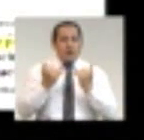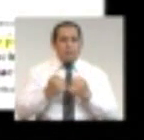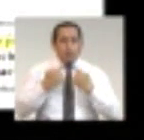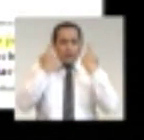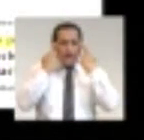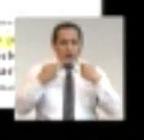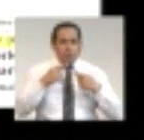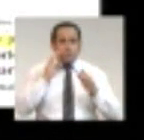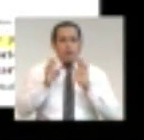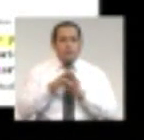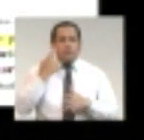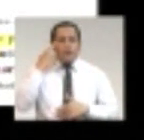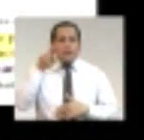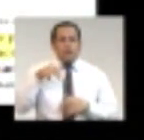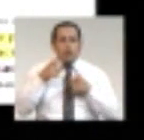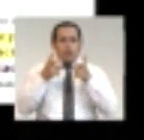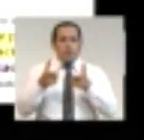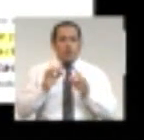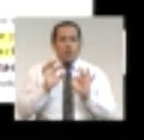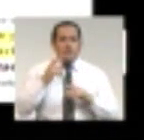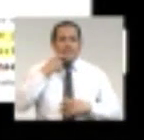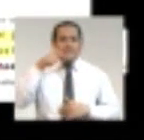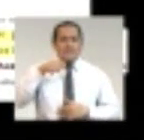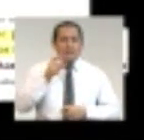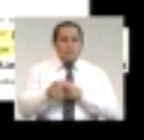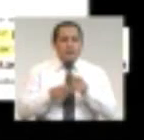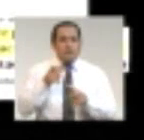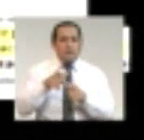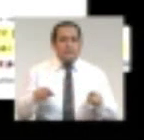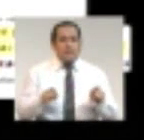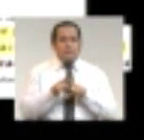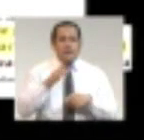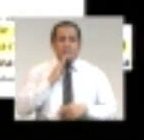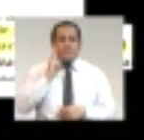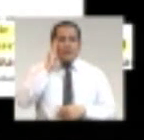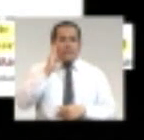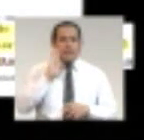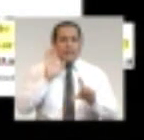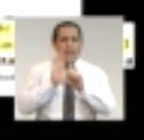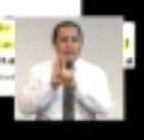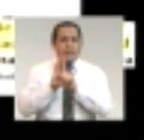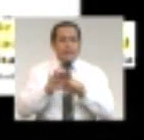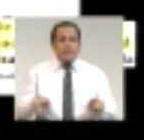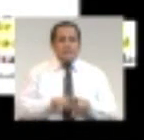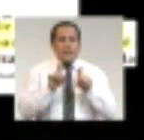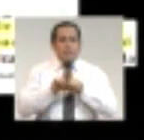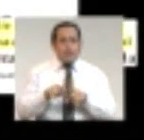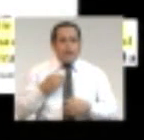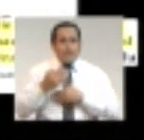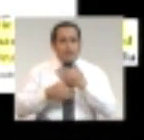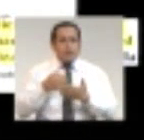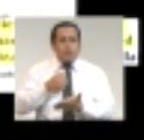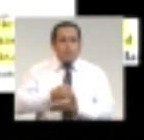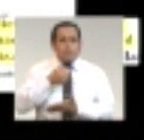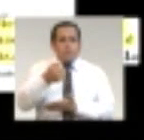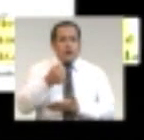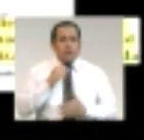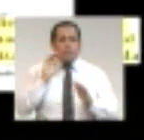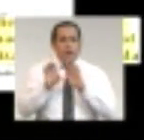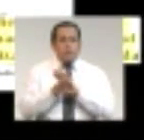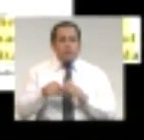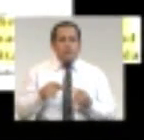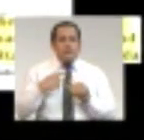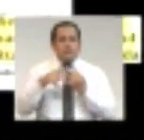exclusivamente por causa de seguridad nacional o necesidad pública declarada por ley, y previo pago en efectivo